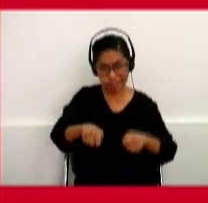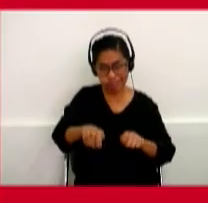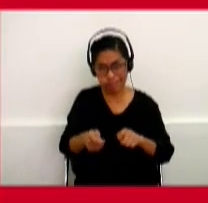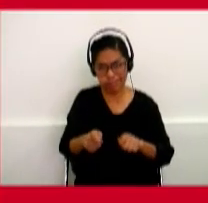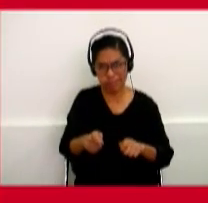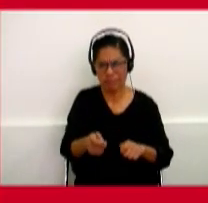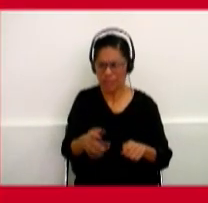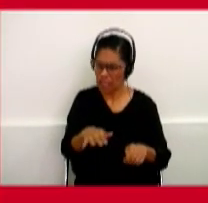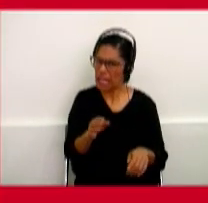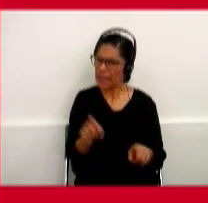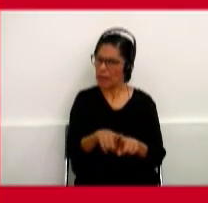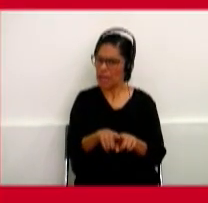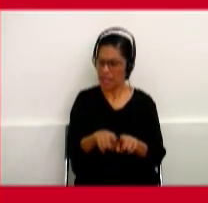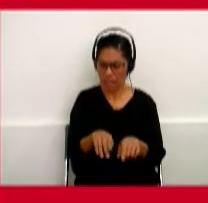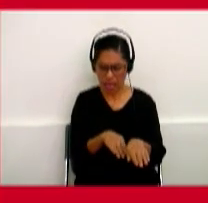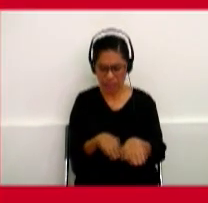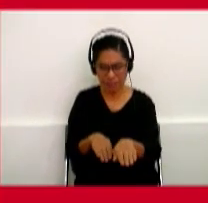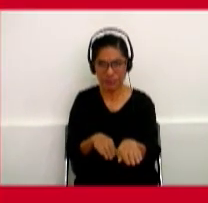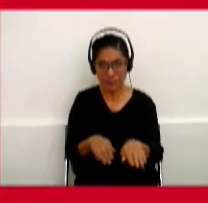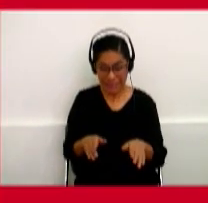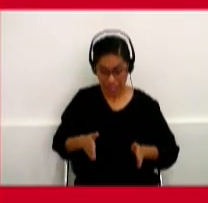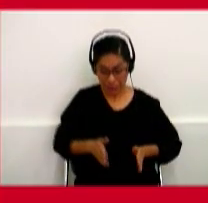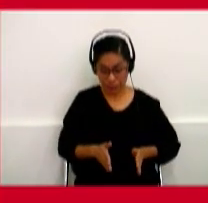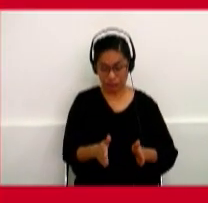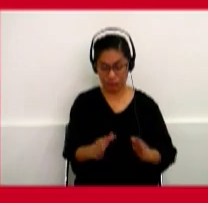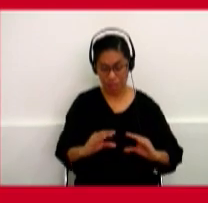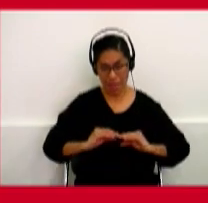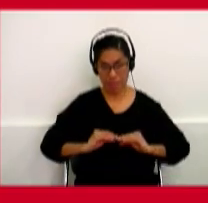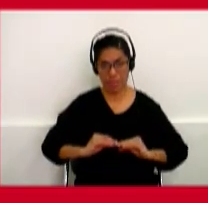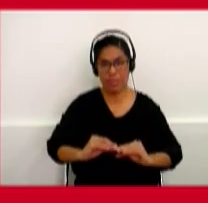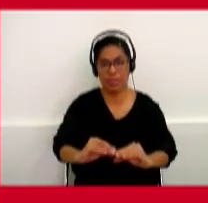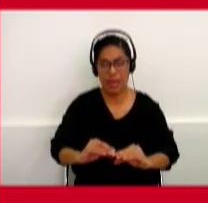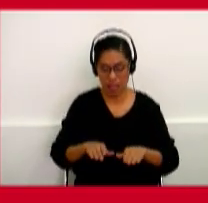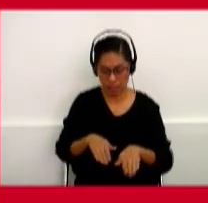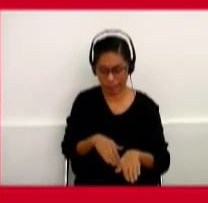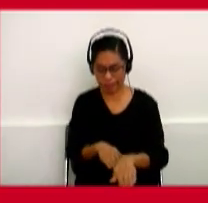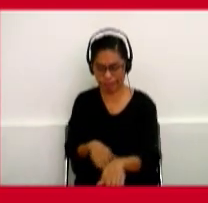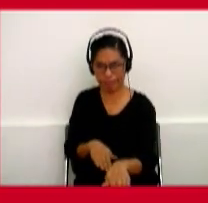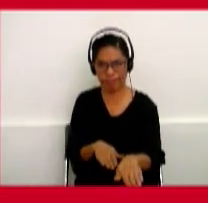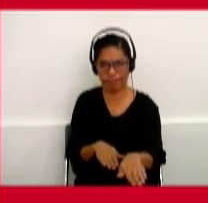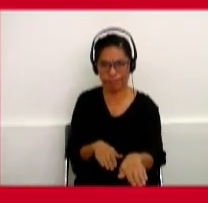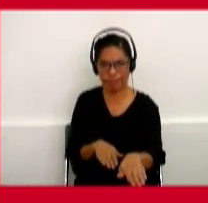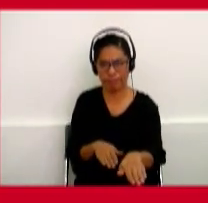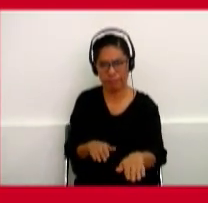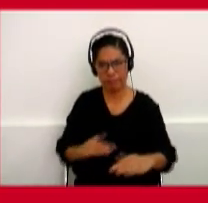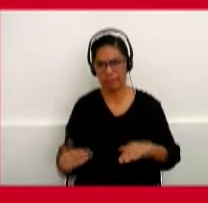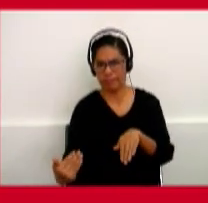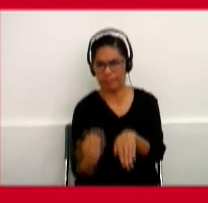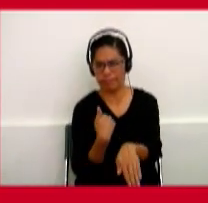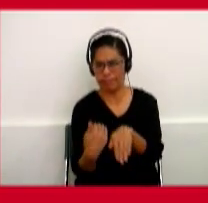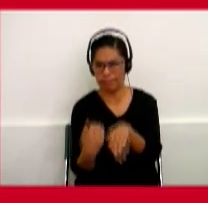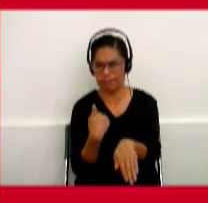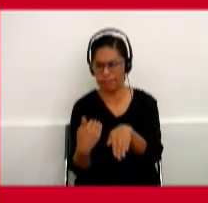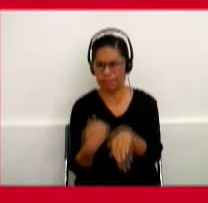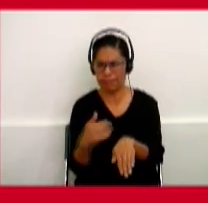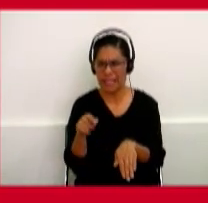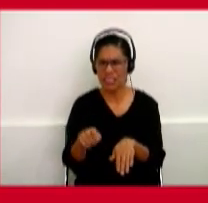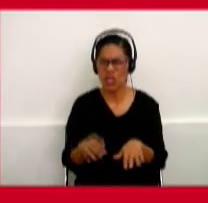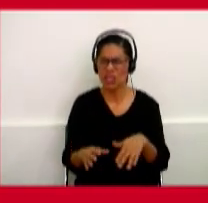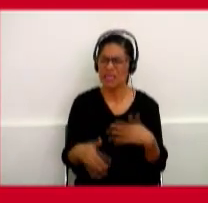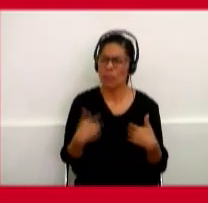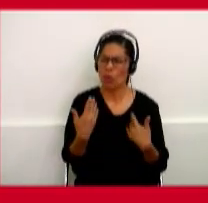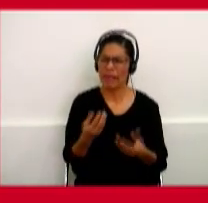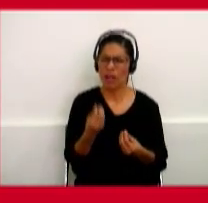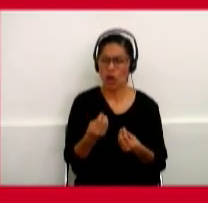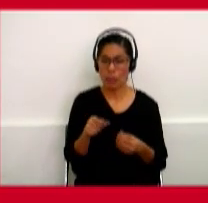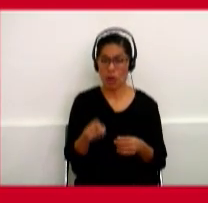mantenimiento de las vías, de los caminos de transporte. Entonces, en términos de mejorar la producción, ¿cuánto throughput pueden lograr con sus camiones? Y esto se